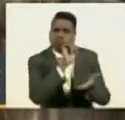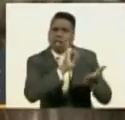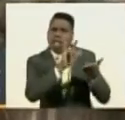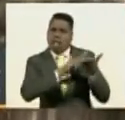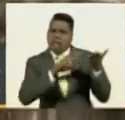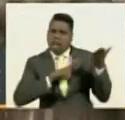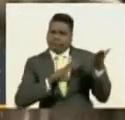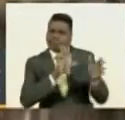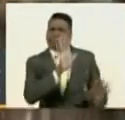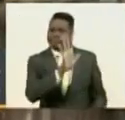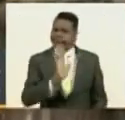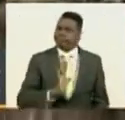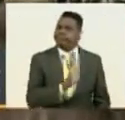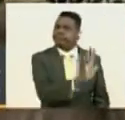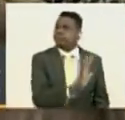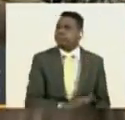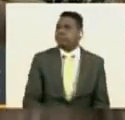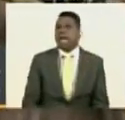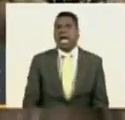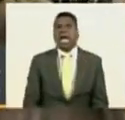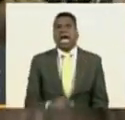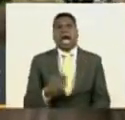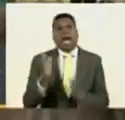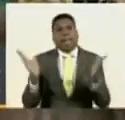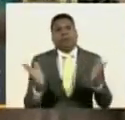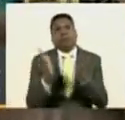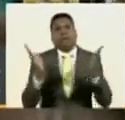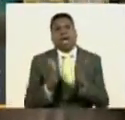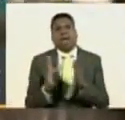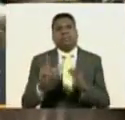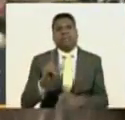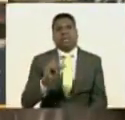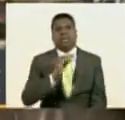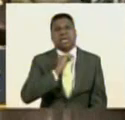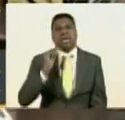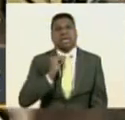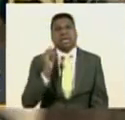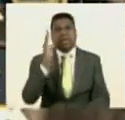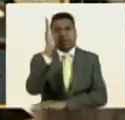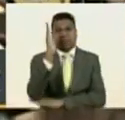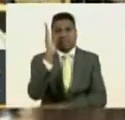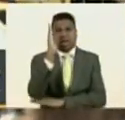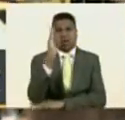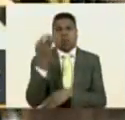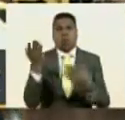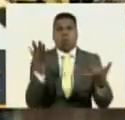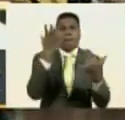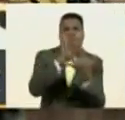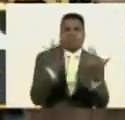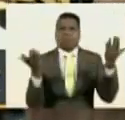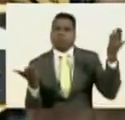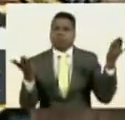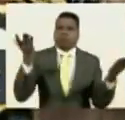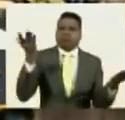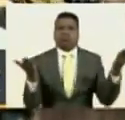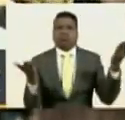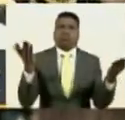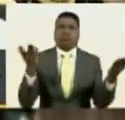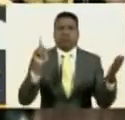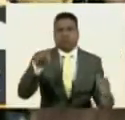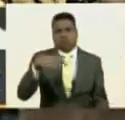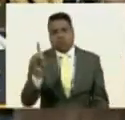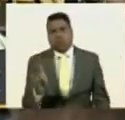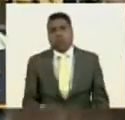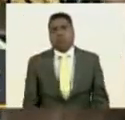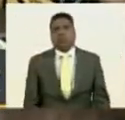como mediador. ¿Se promueve entonces la Conferencia Episcopal como mediador? No, le hemos expresado que ellos, como pastores